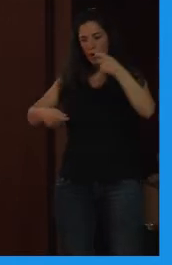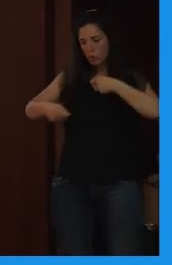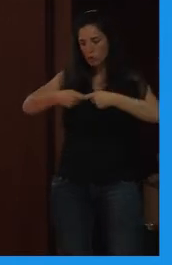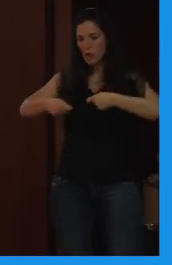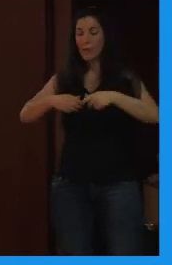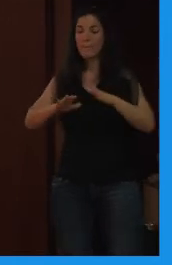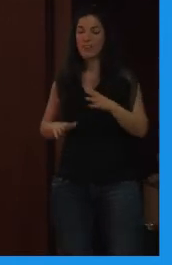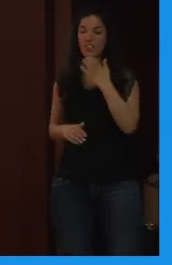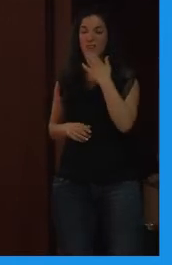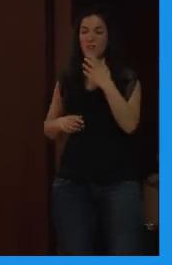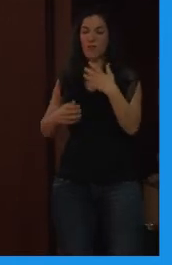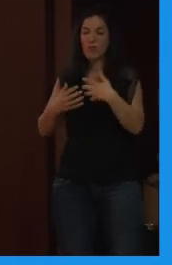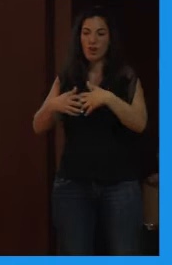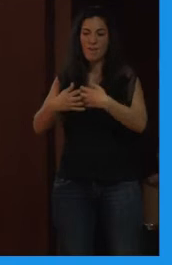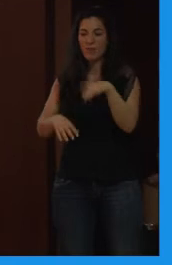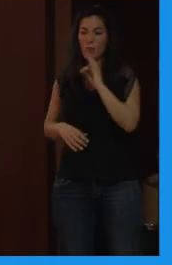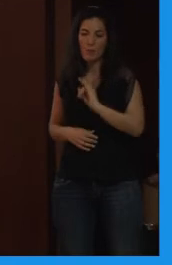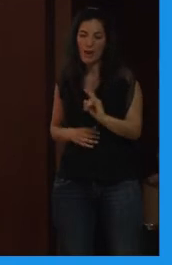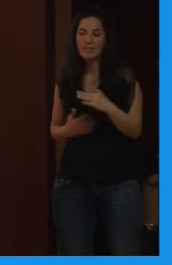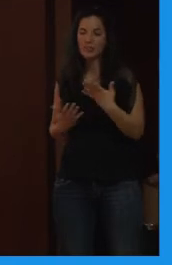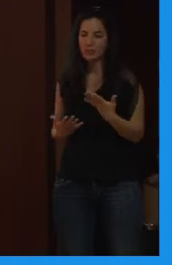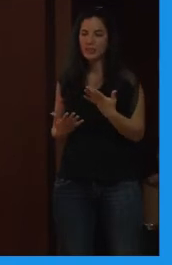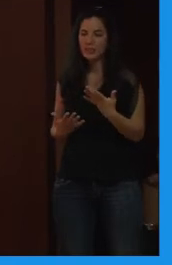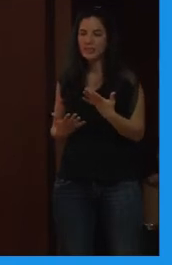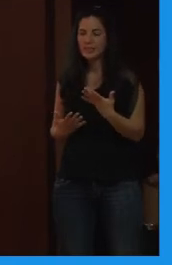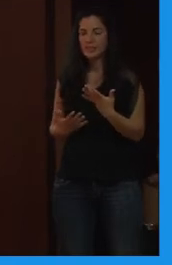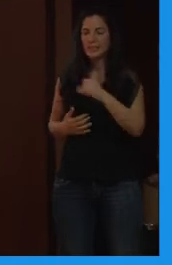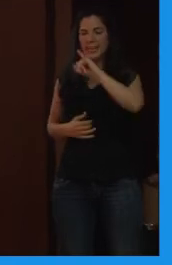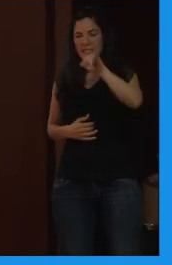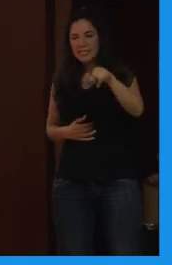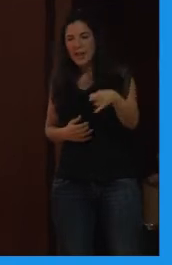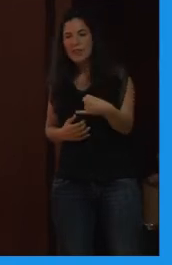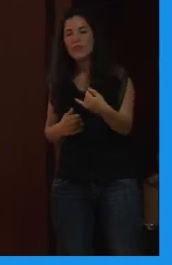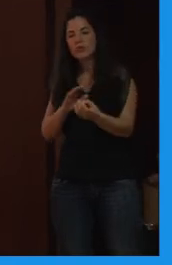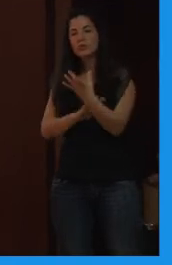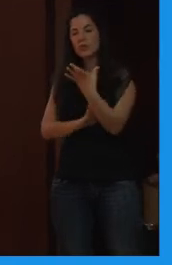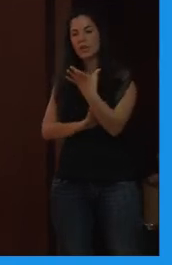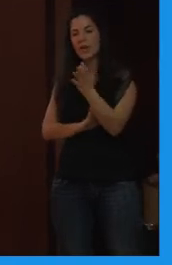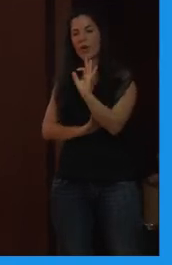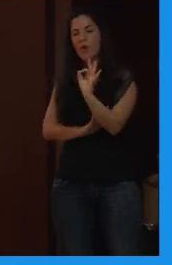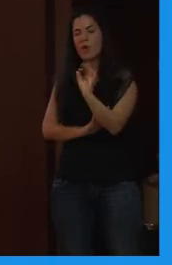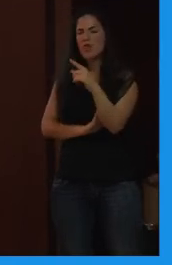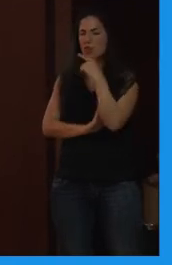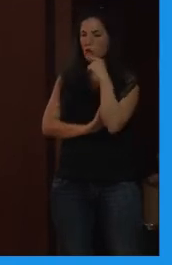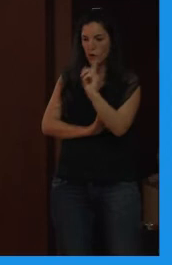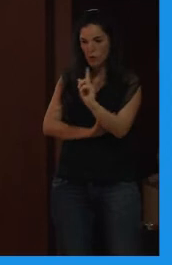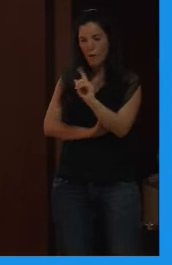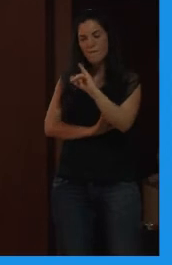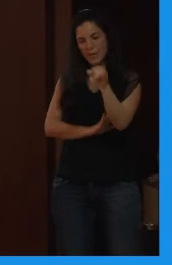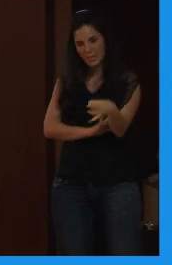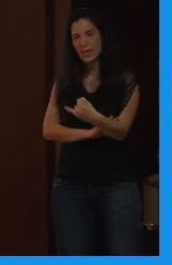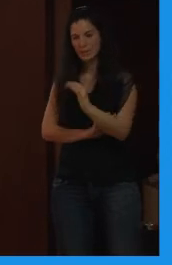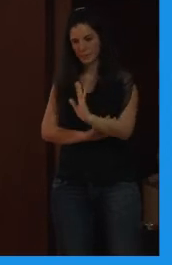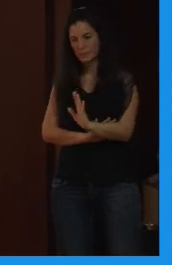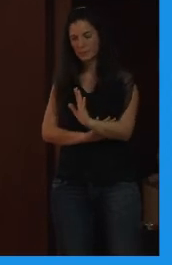hormonas que su disminución pueden provocar fatiga, pero no dolor, es decir, que pueden agravar la